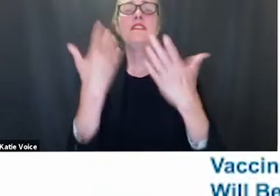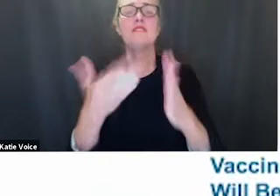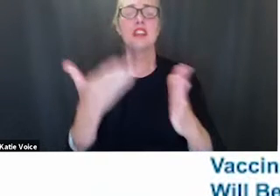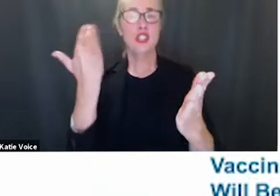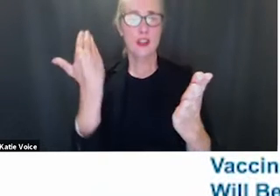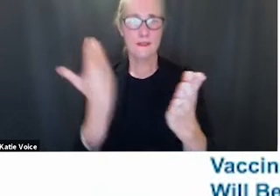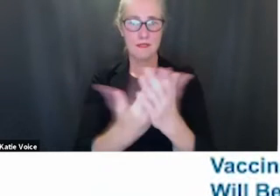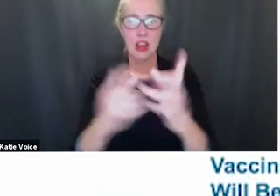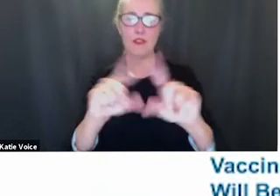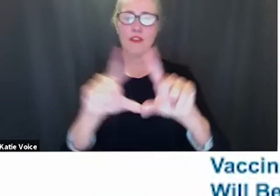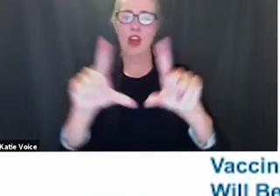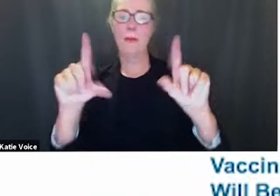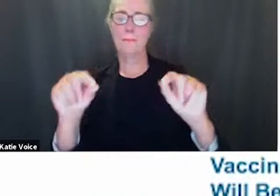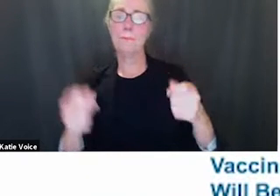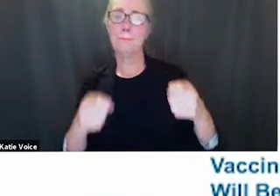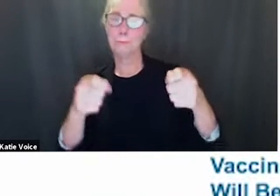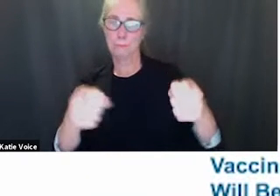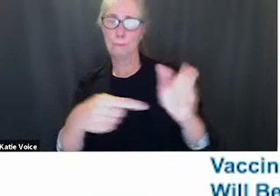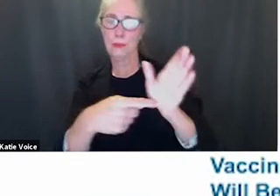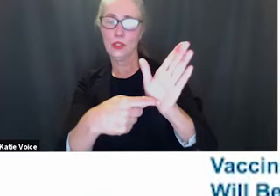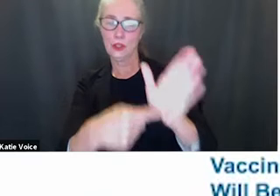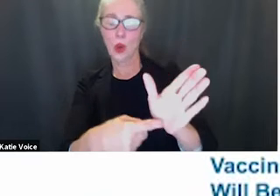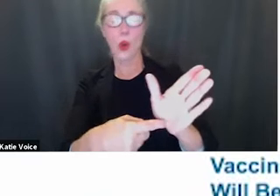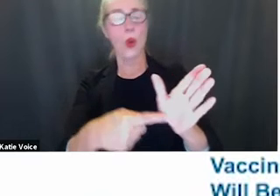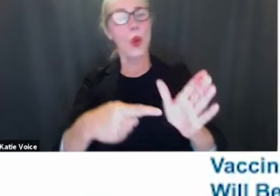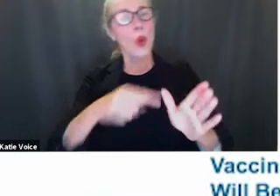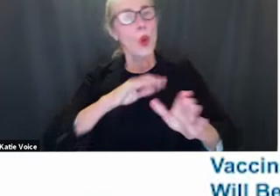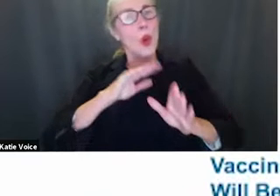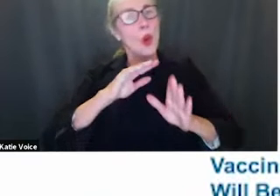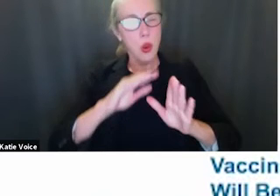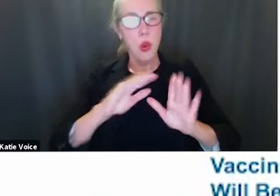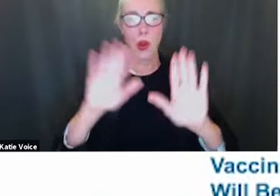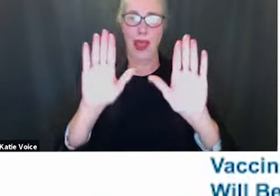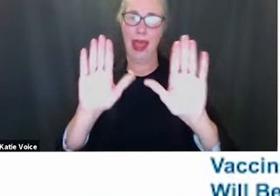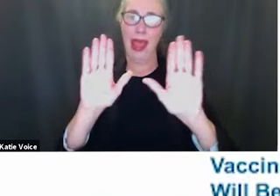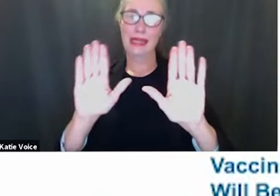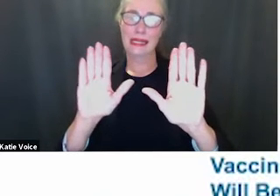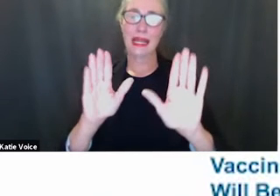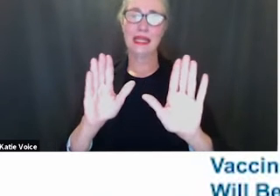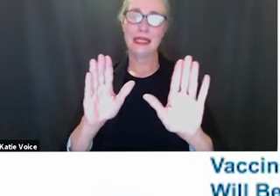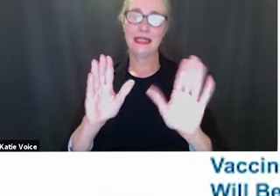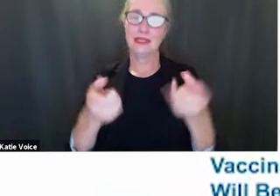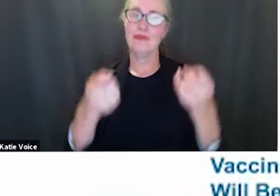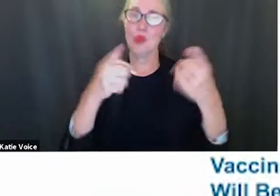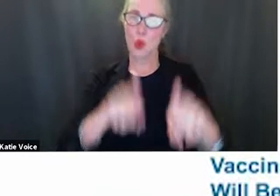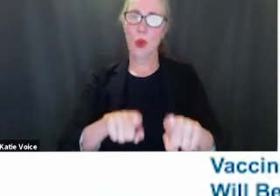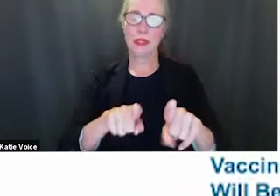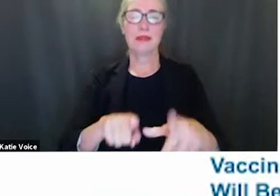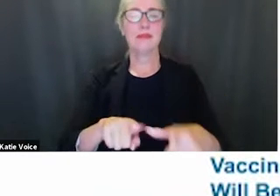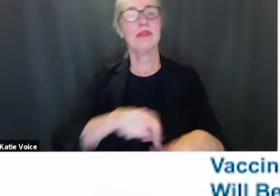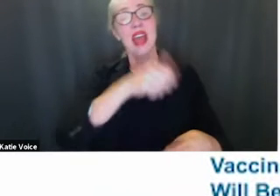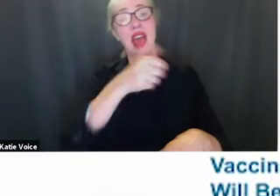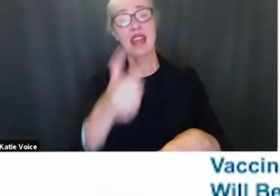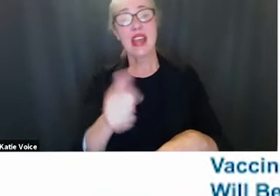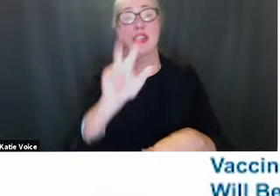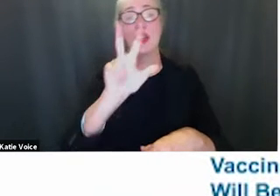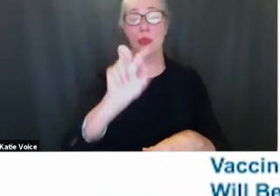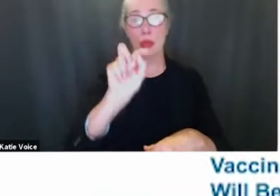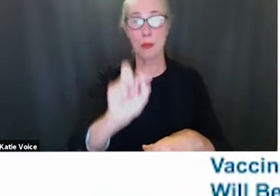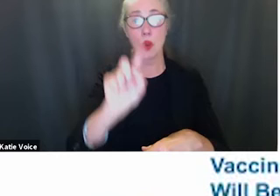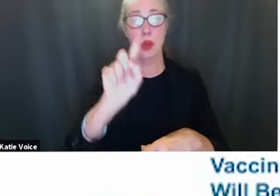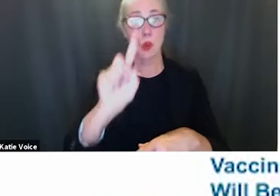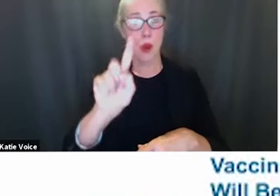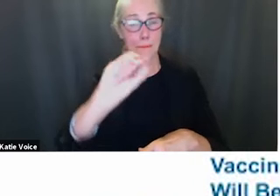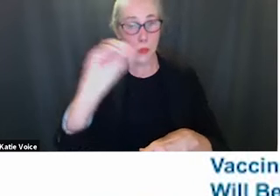verificaron, confirmaron que se han vacunado por completo. Y eso son noticias excelentes. El 3.1%